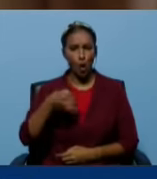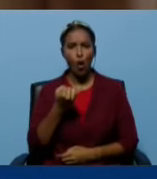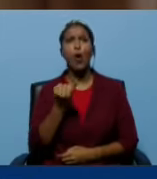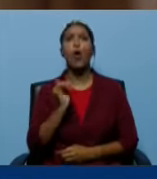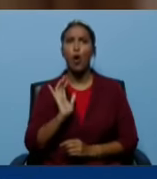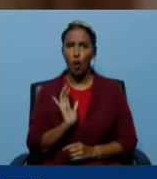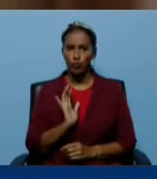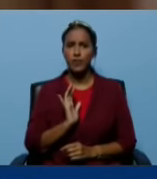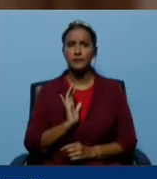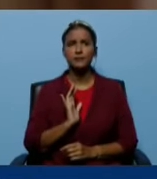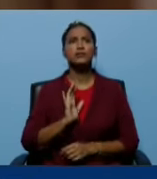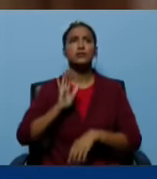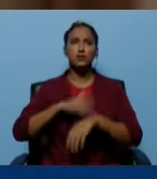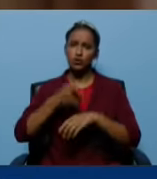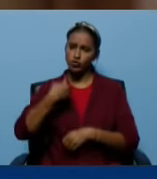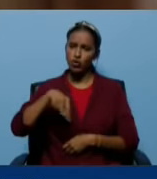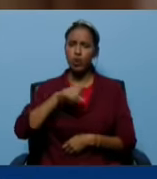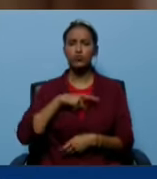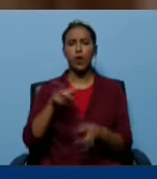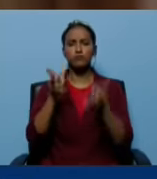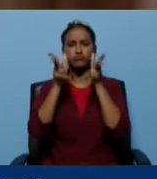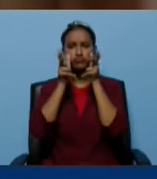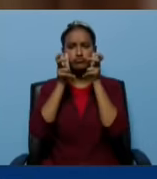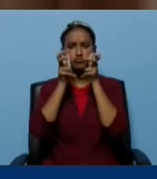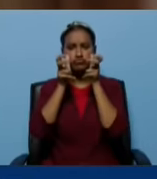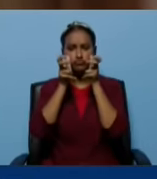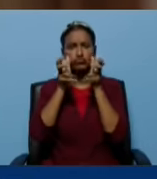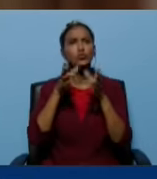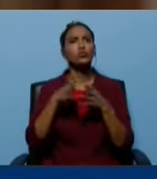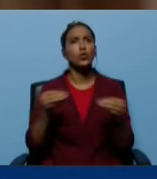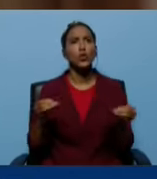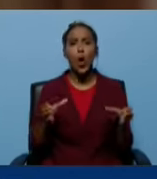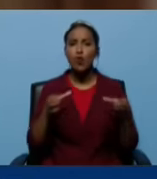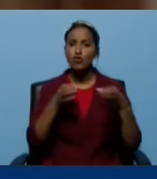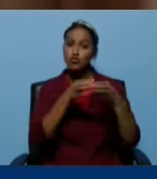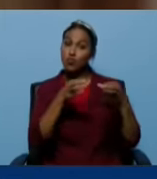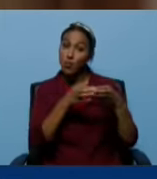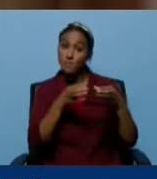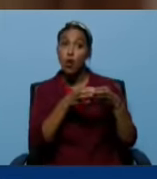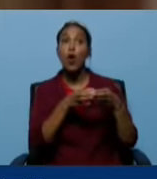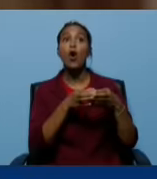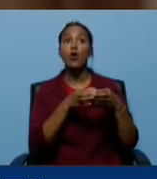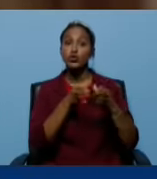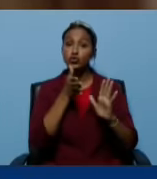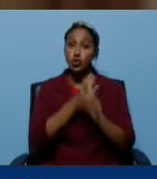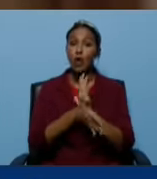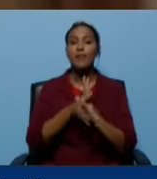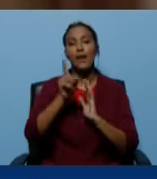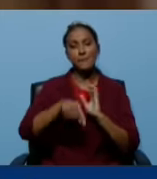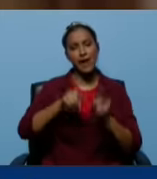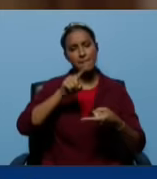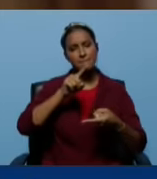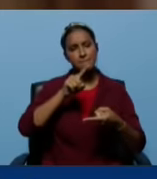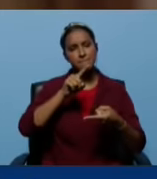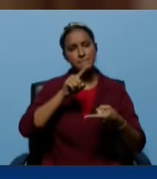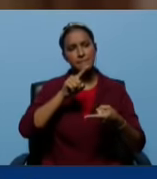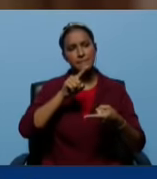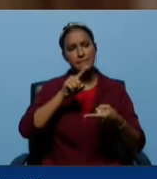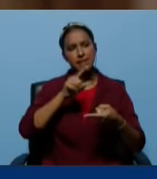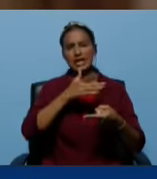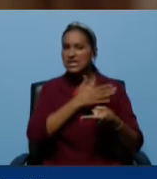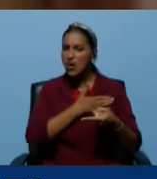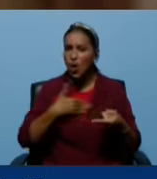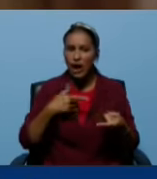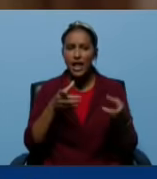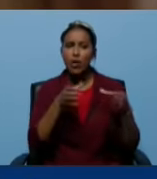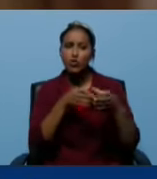esperaba también ese grupo de la oposición que por vías materiales trataron de desconocer los